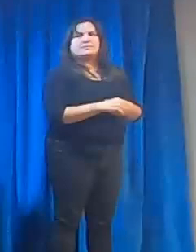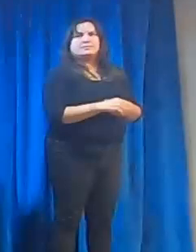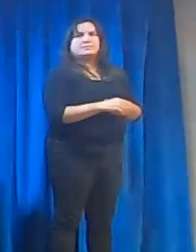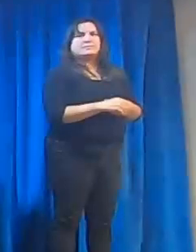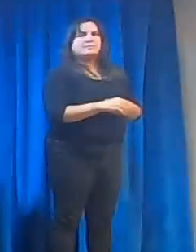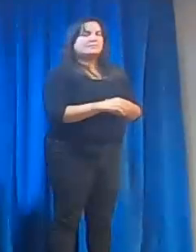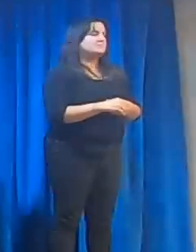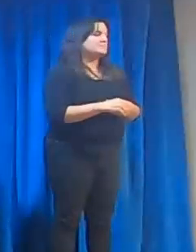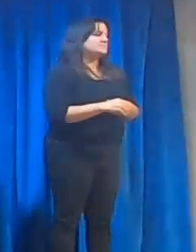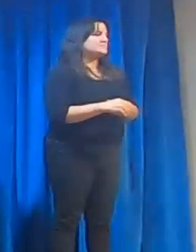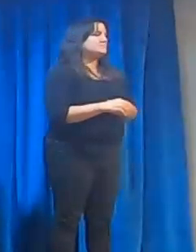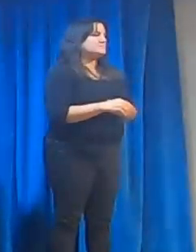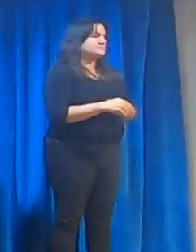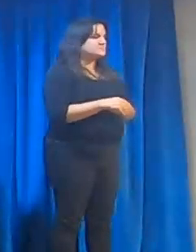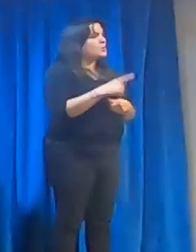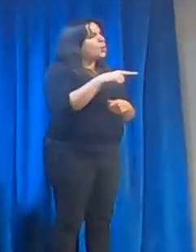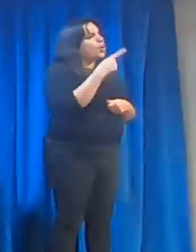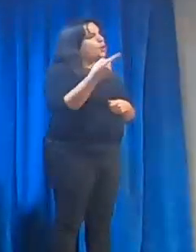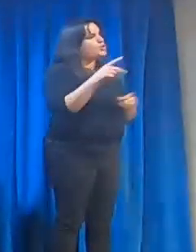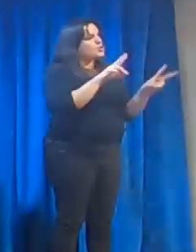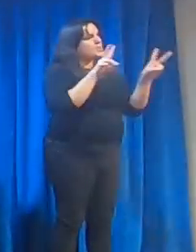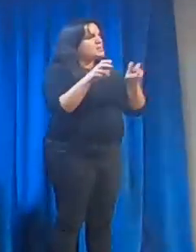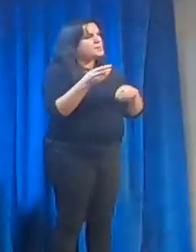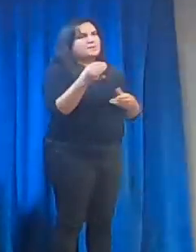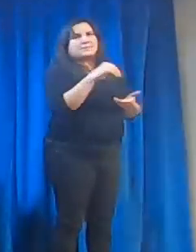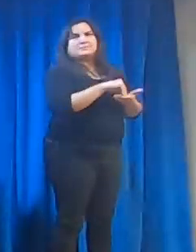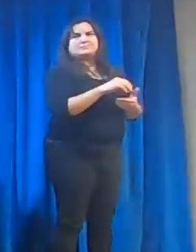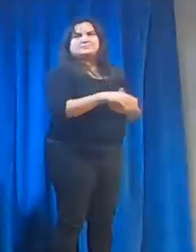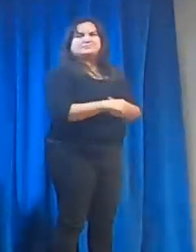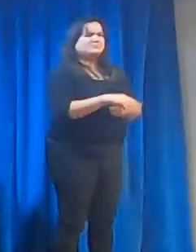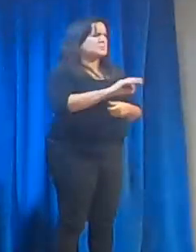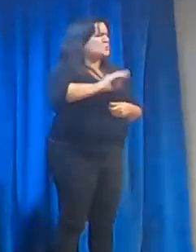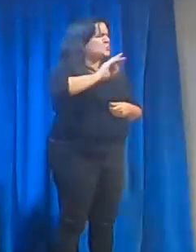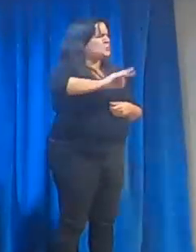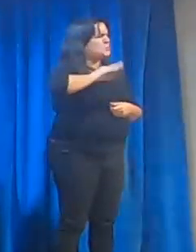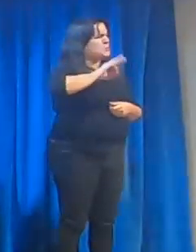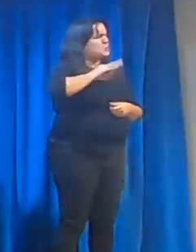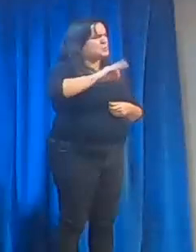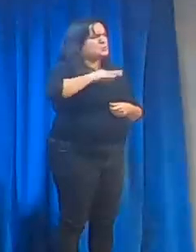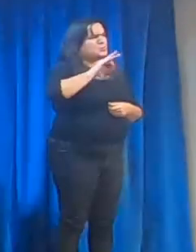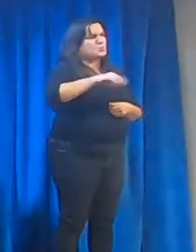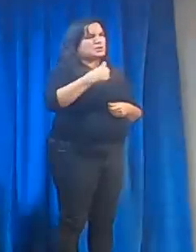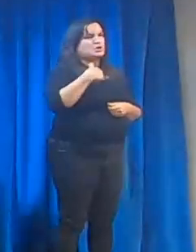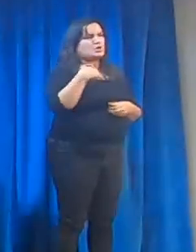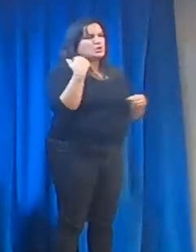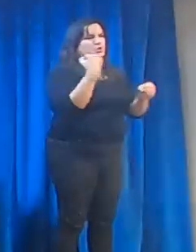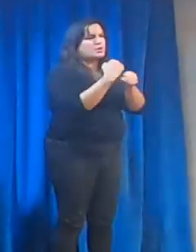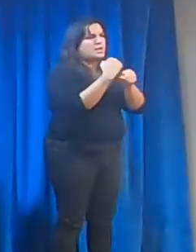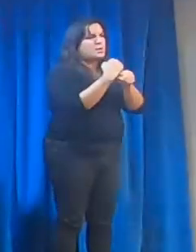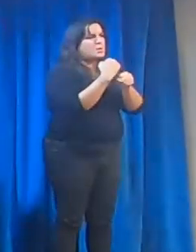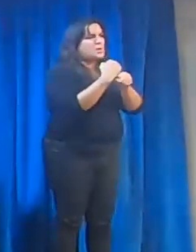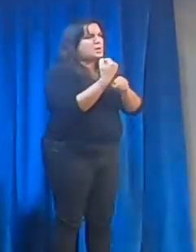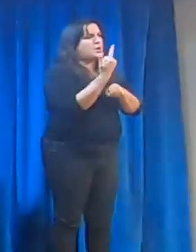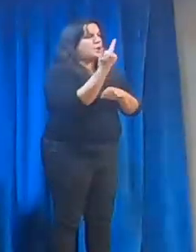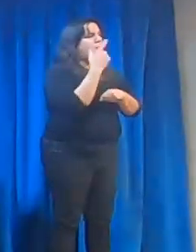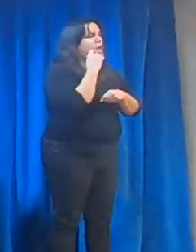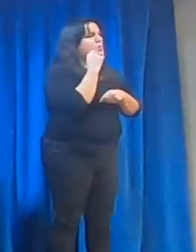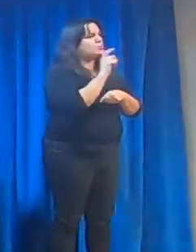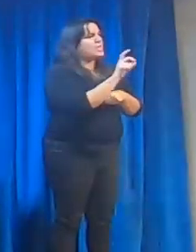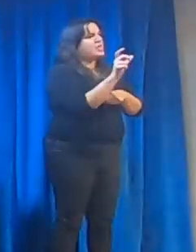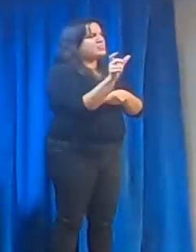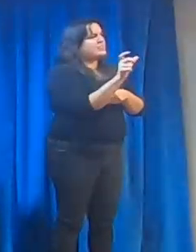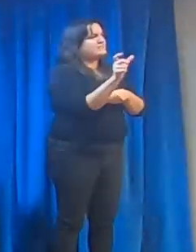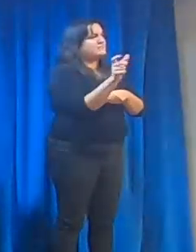Sí. Quiero tomar otro tema. Hace muchos años que yo vengo trabajando haciendo una